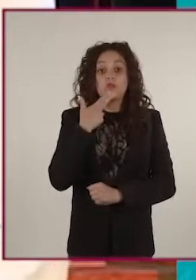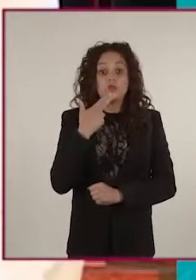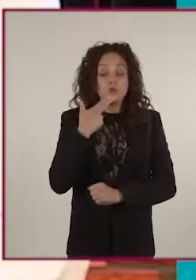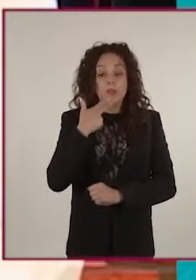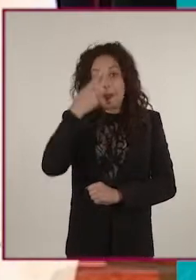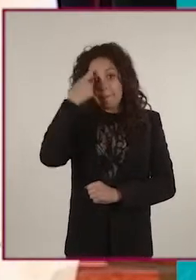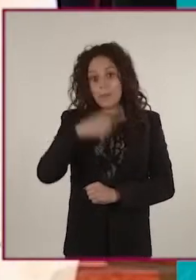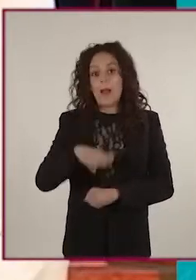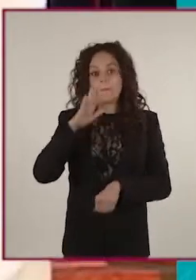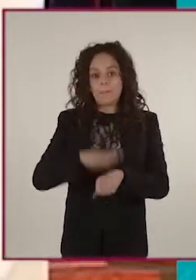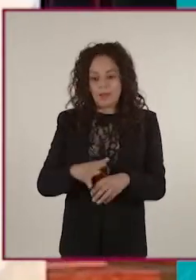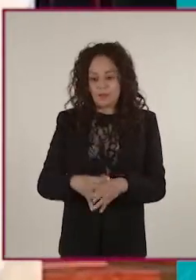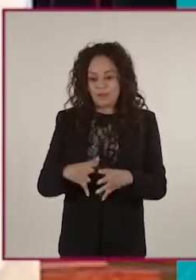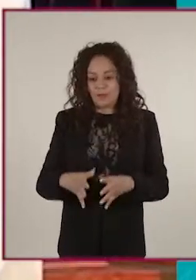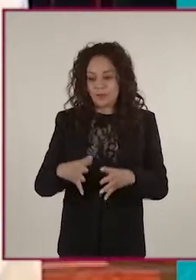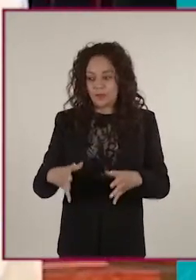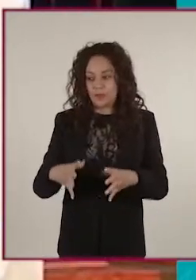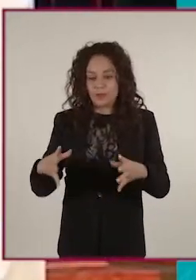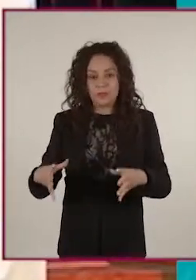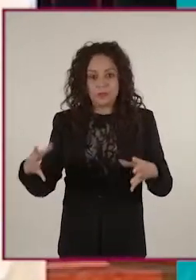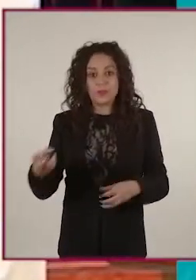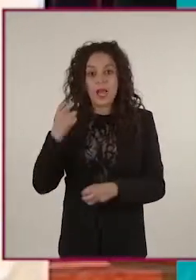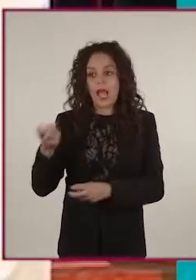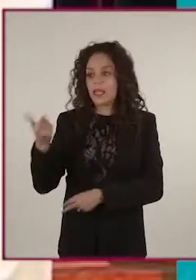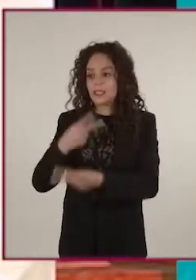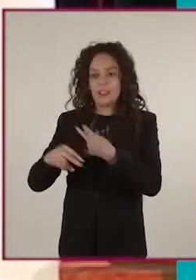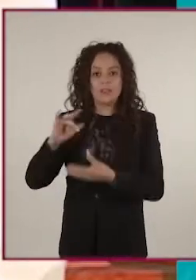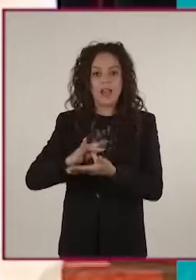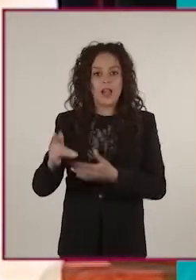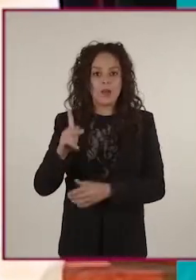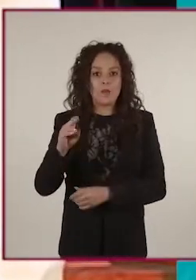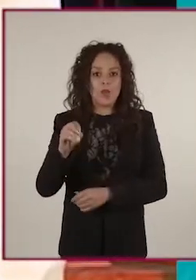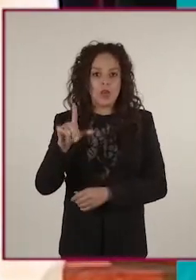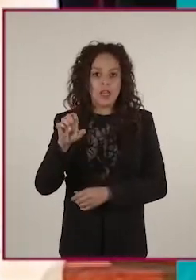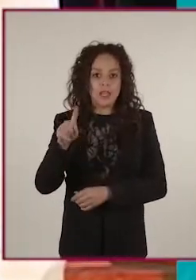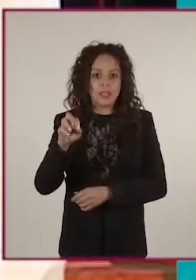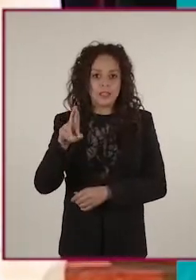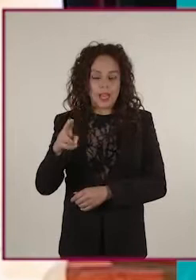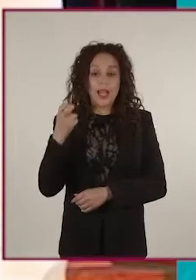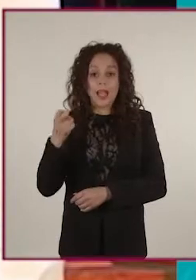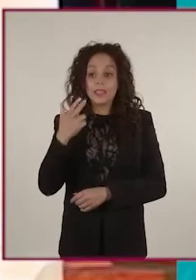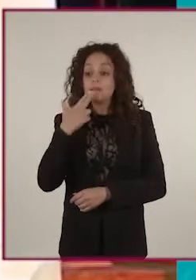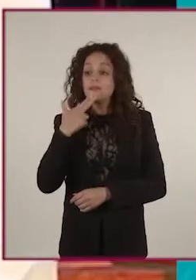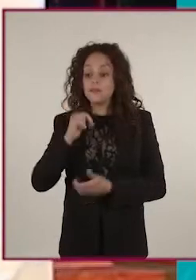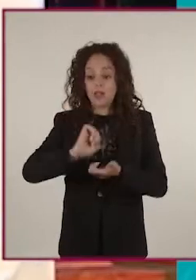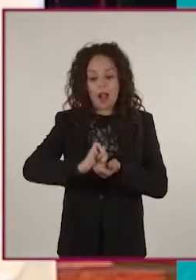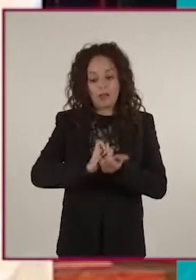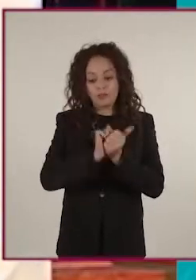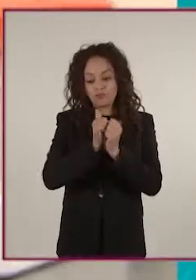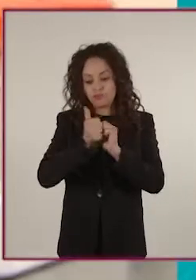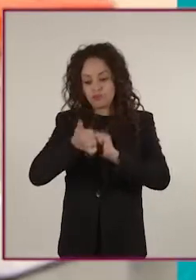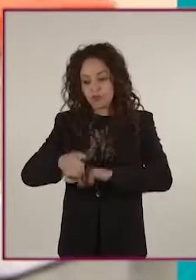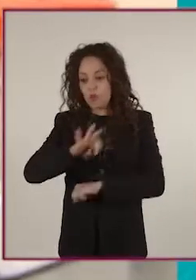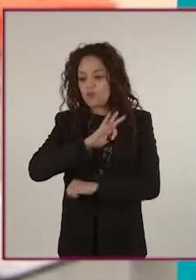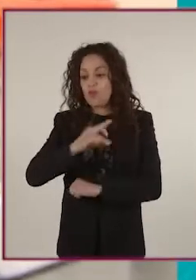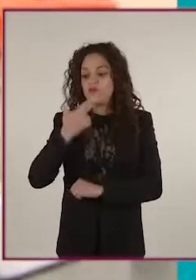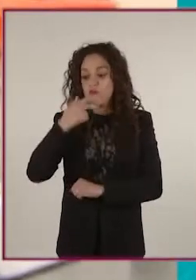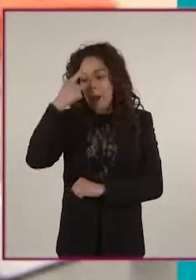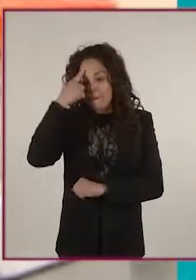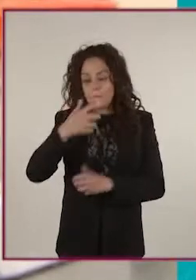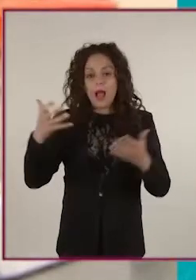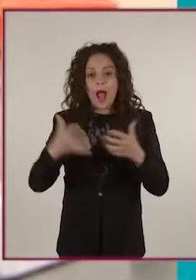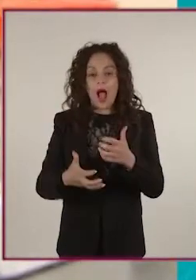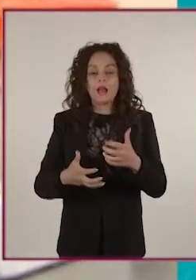para multiplicarse y para producir el poliéster. Entonces estamos convirtiendo azúcar en un producto que se va a usar para generar plástico